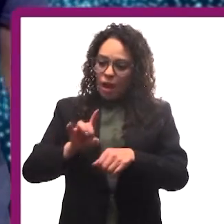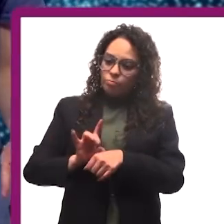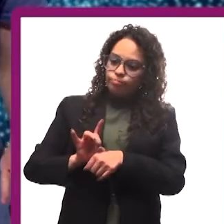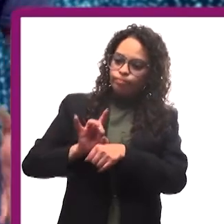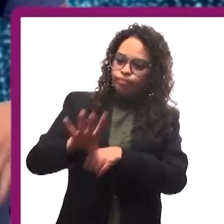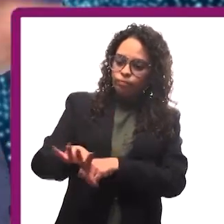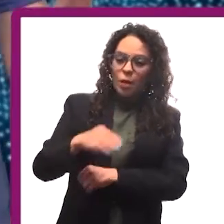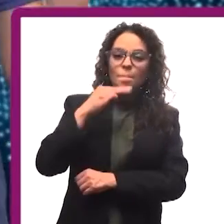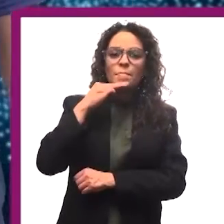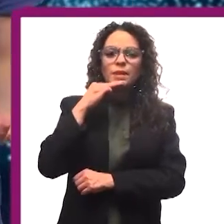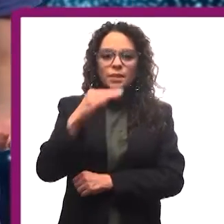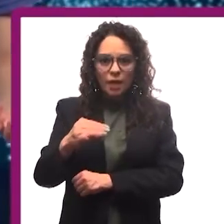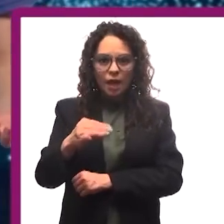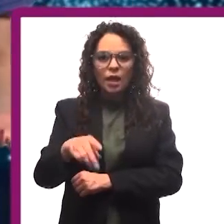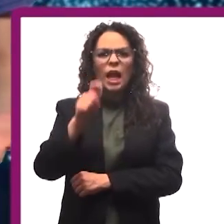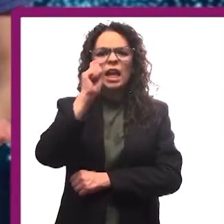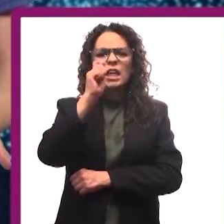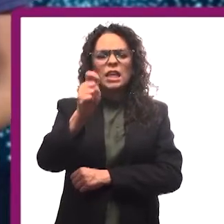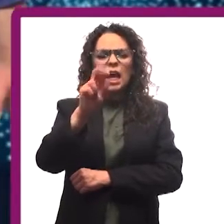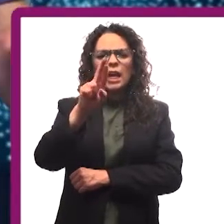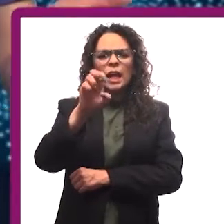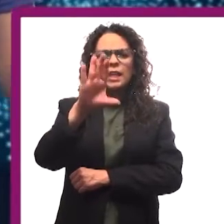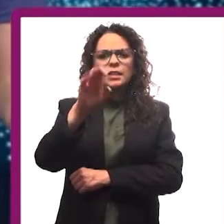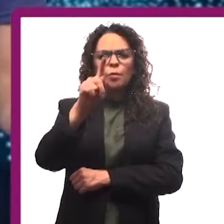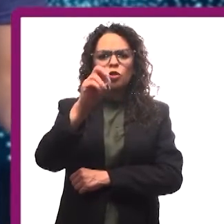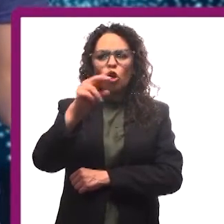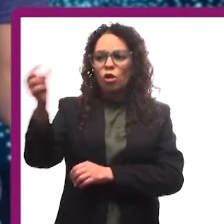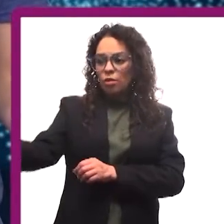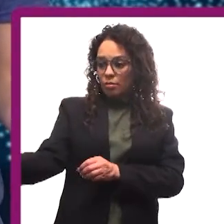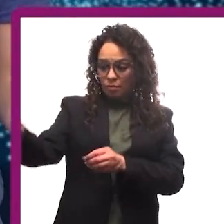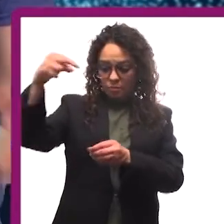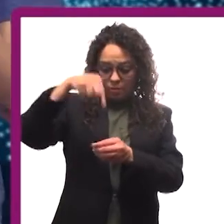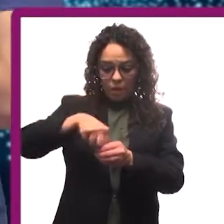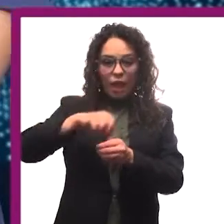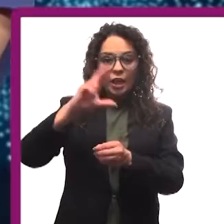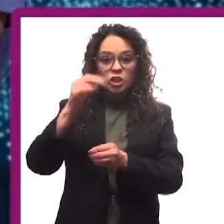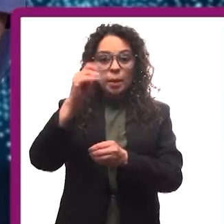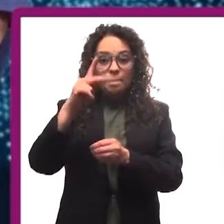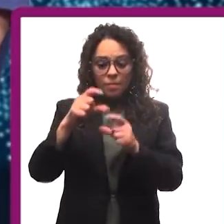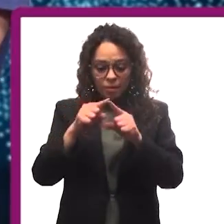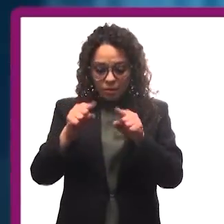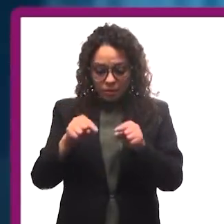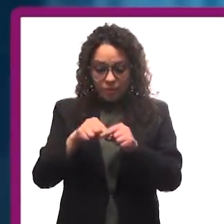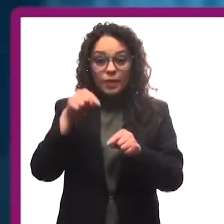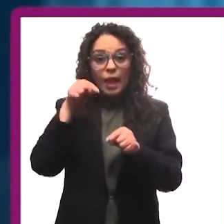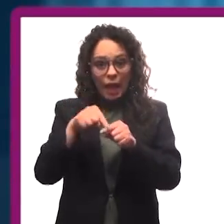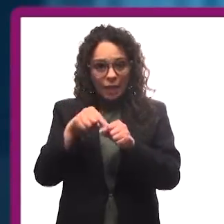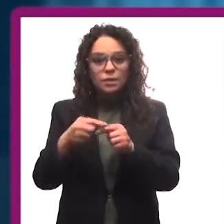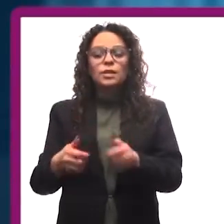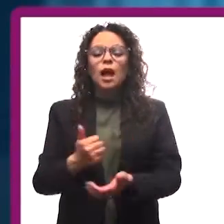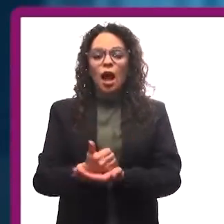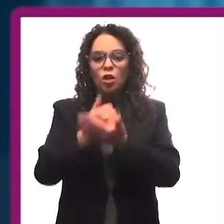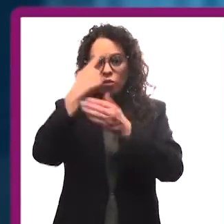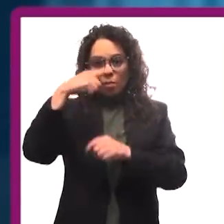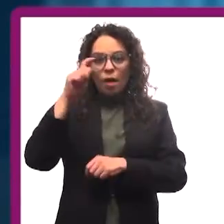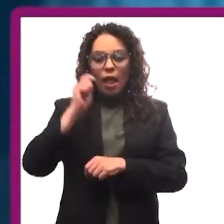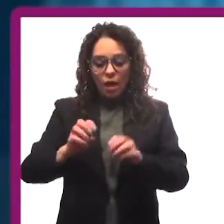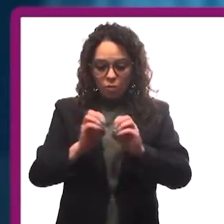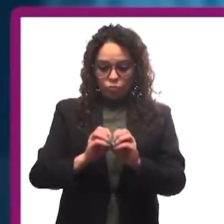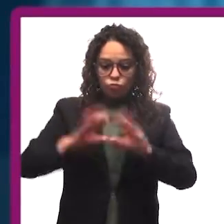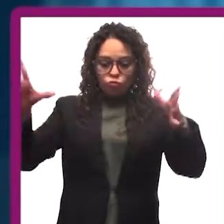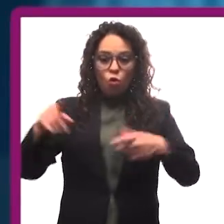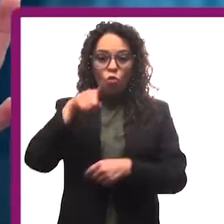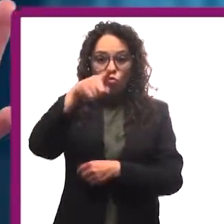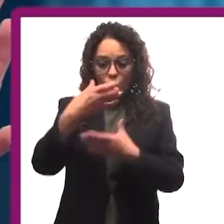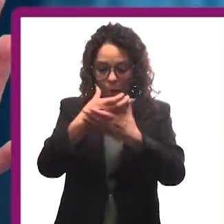y el receptor es el chip del teléfono que traduce ese mensaje, que en este caso hará que en la pantalla de tu teléfono